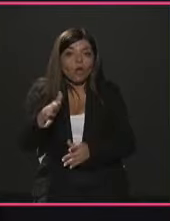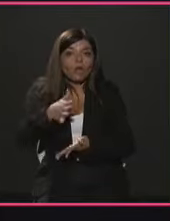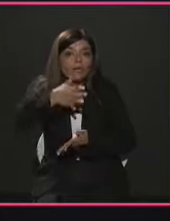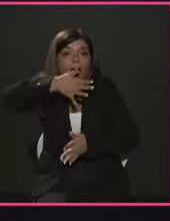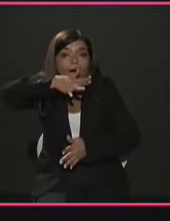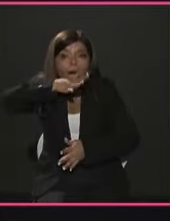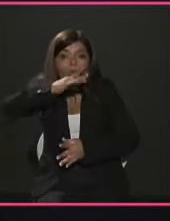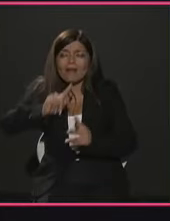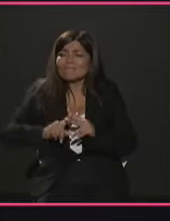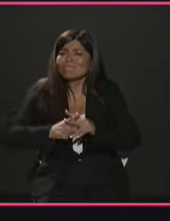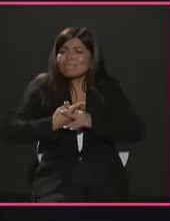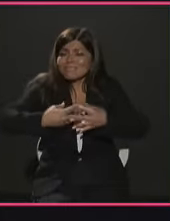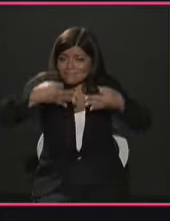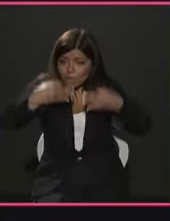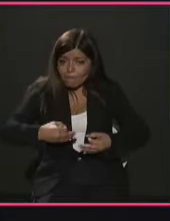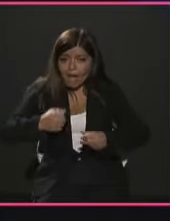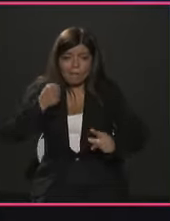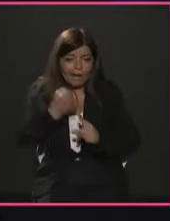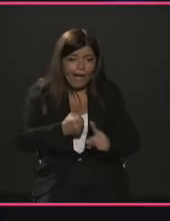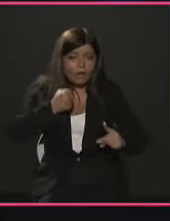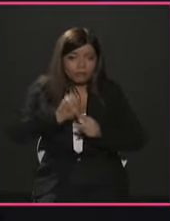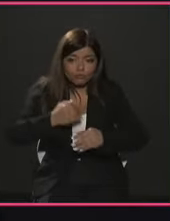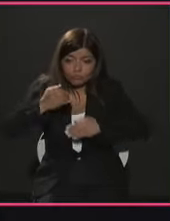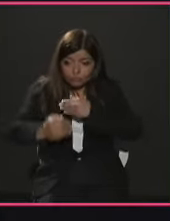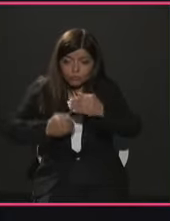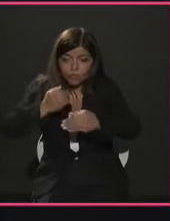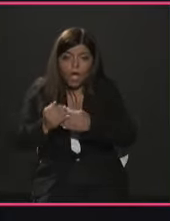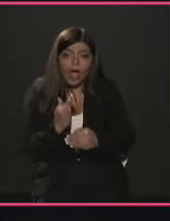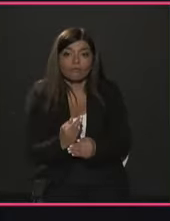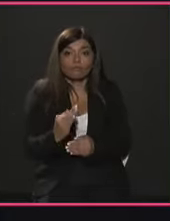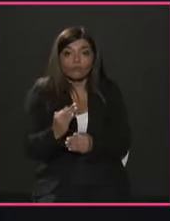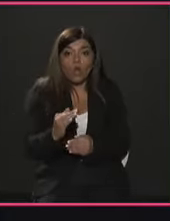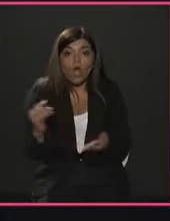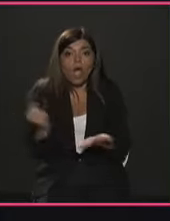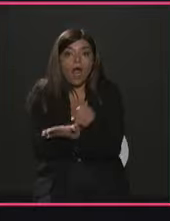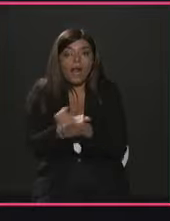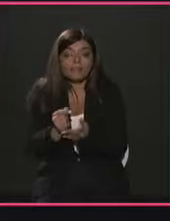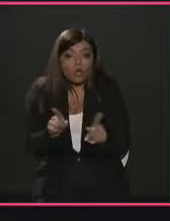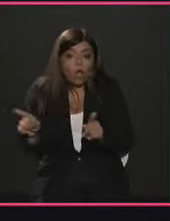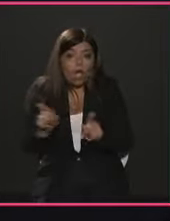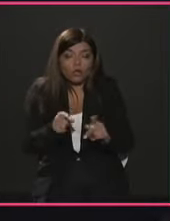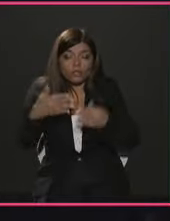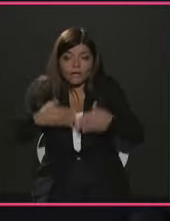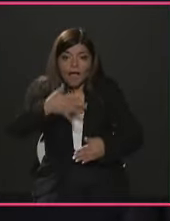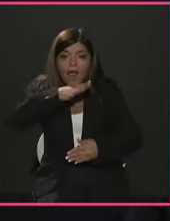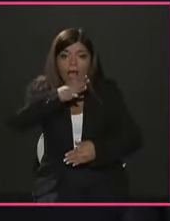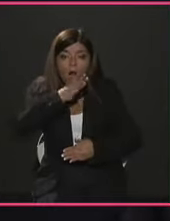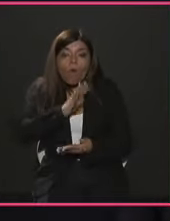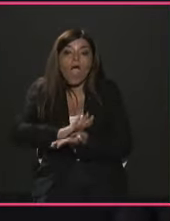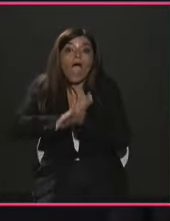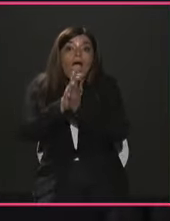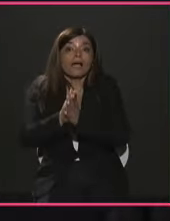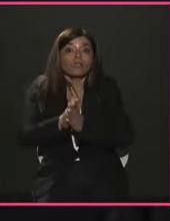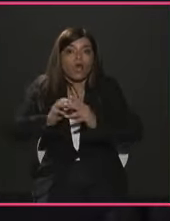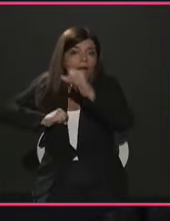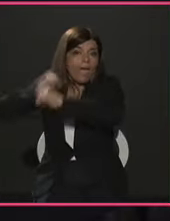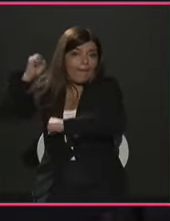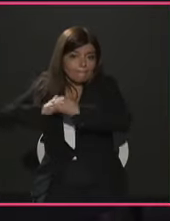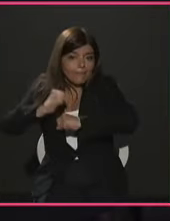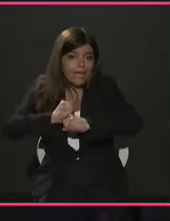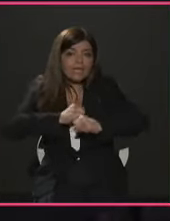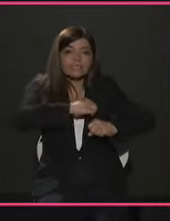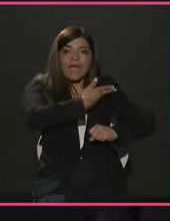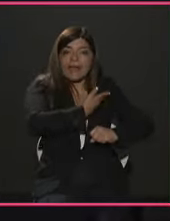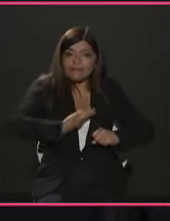principal herramienta para luchar con esto y con la mejor manera la que nosotros podemos gestionar traer a todos los accionistas y a todas las partes